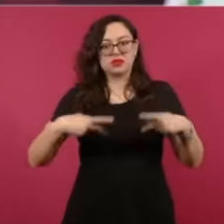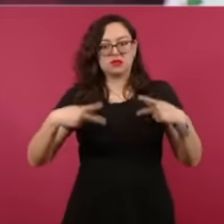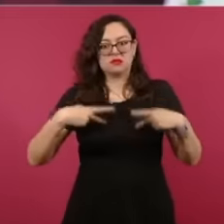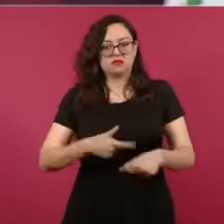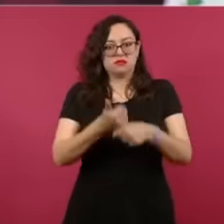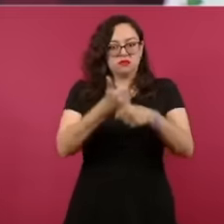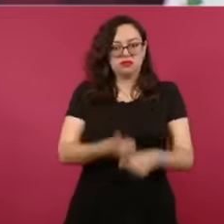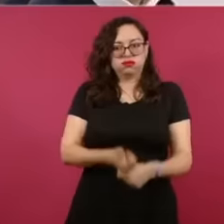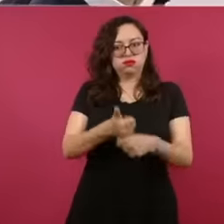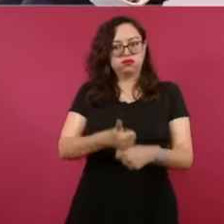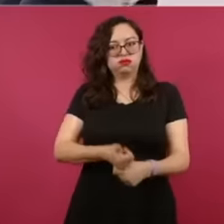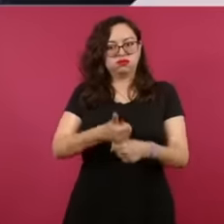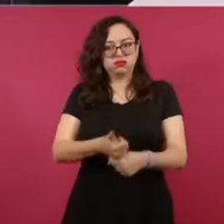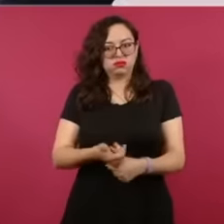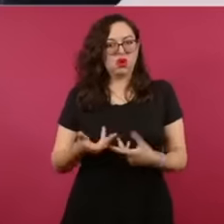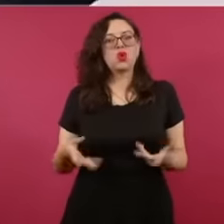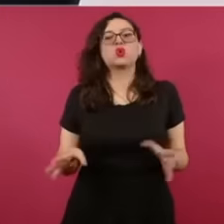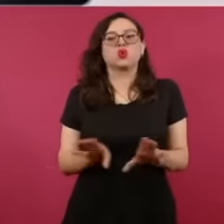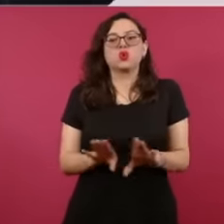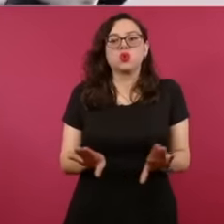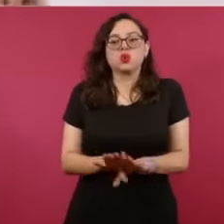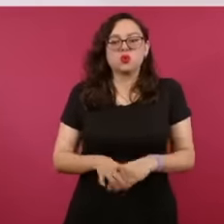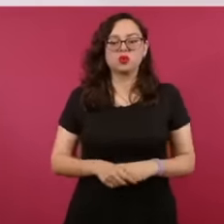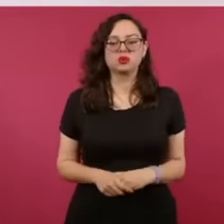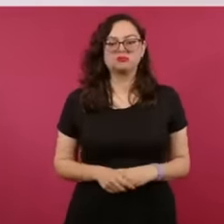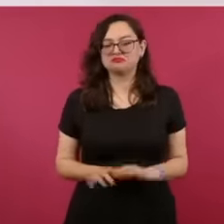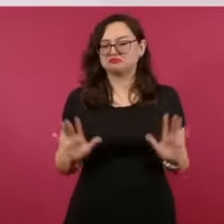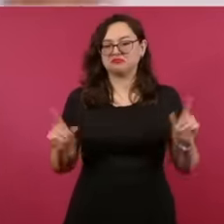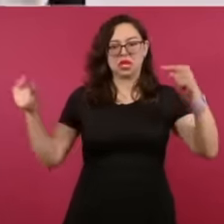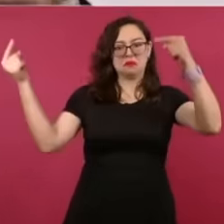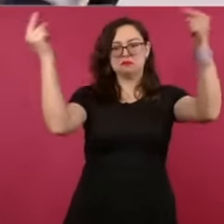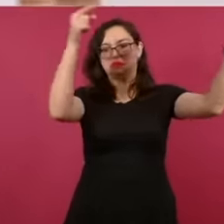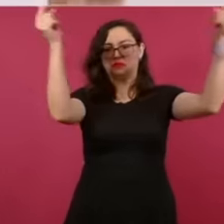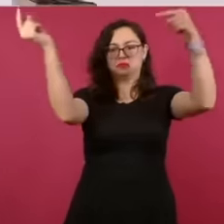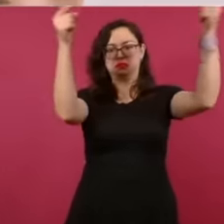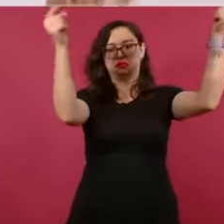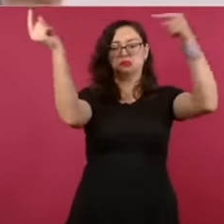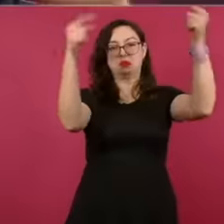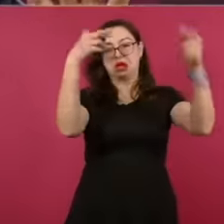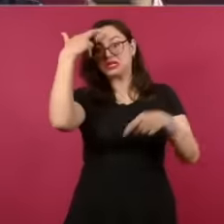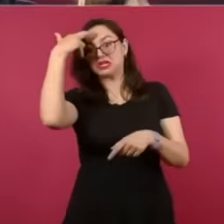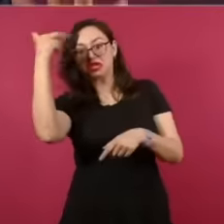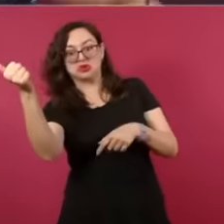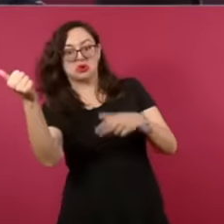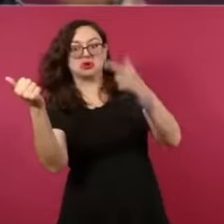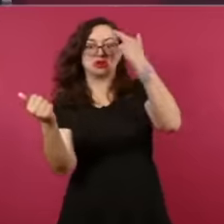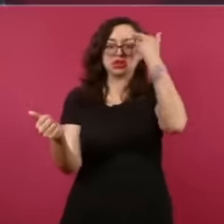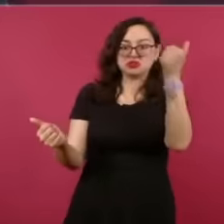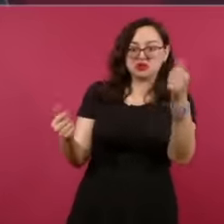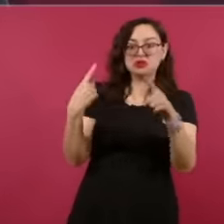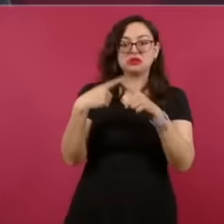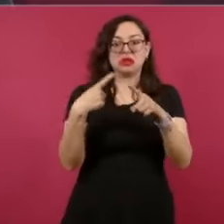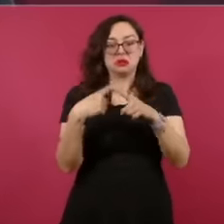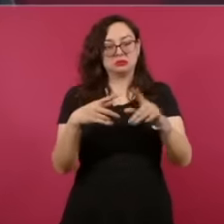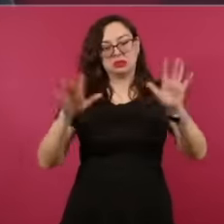independientemente de quién tiene la razón, que yo sí creo que la tiene